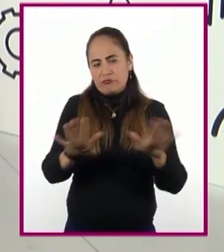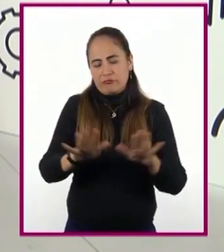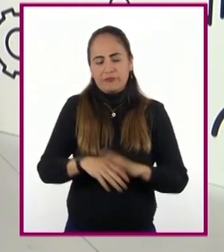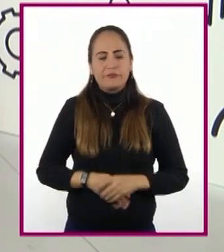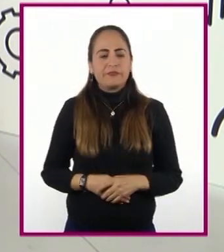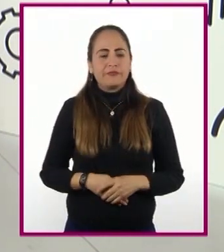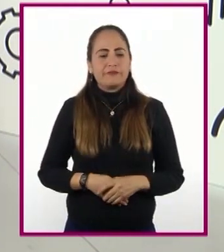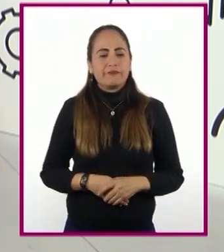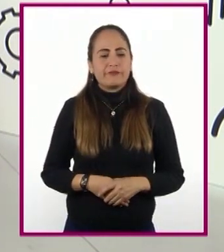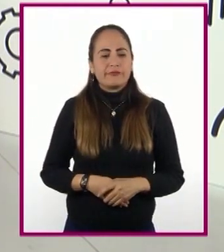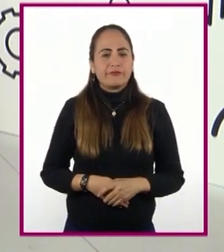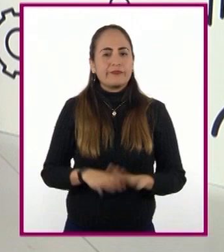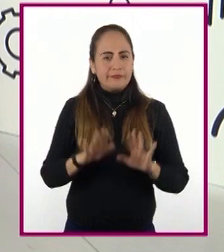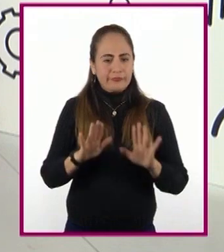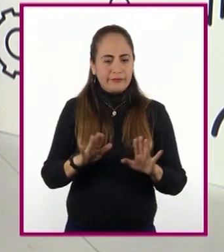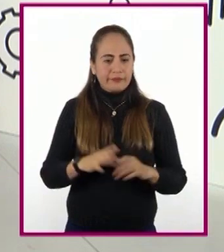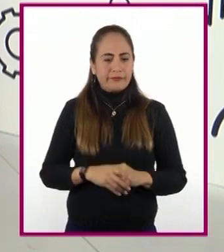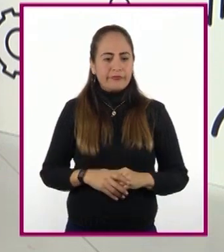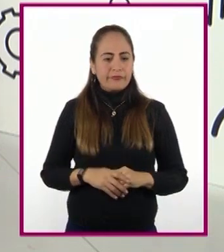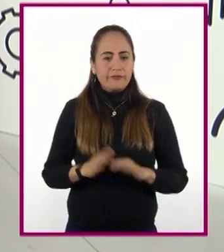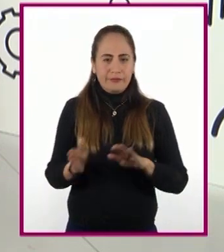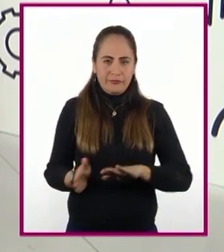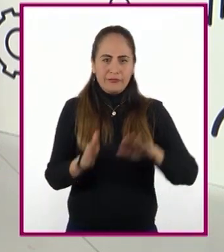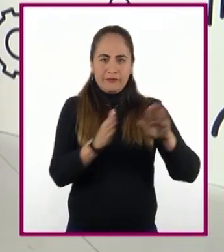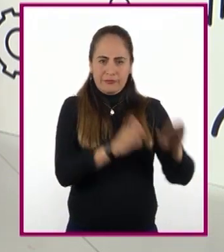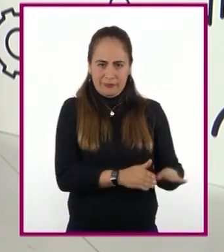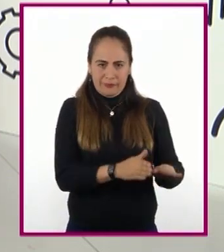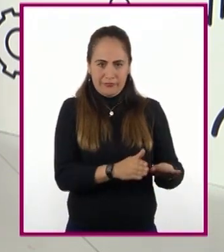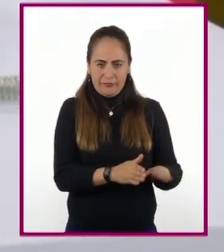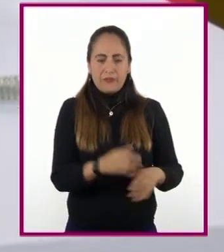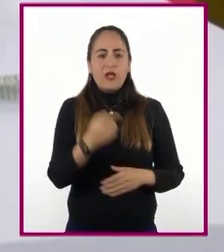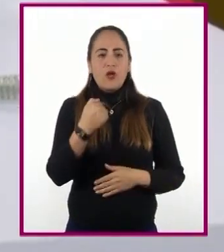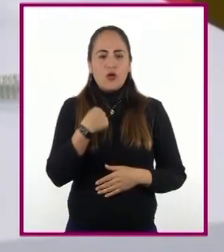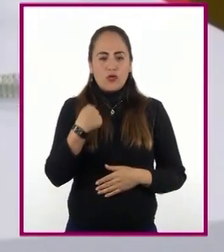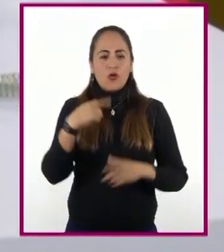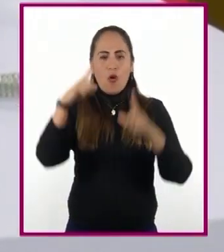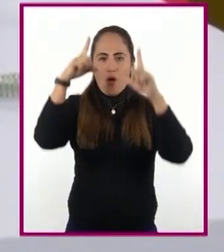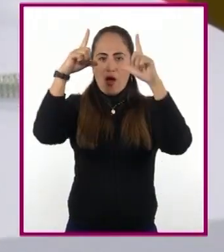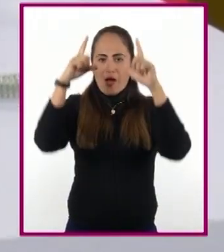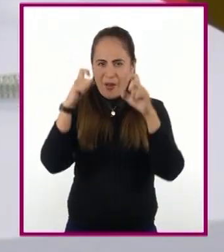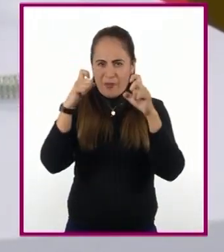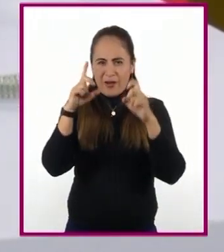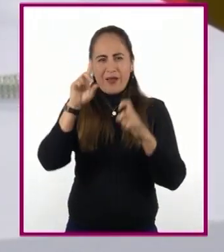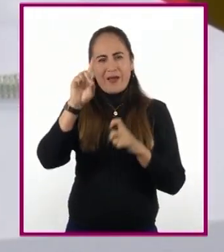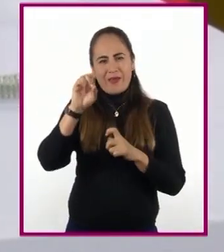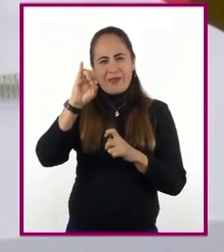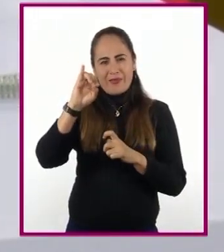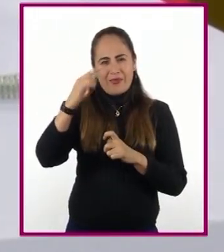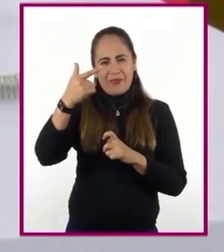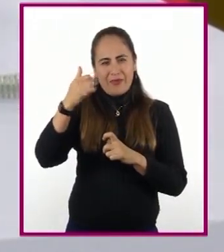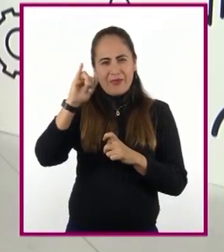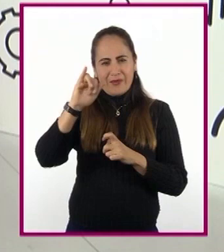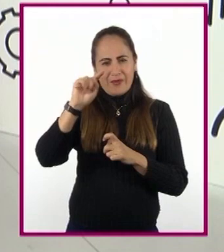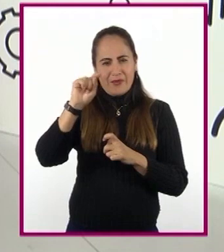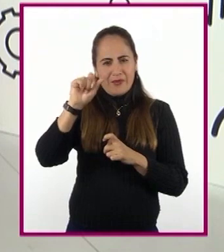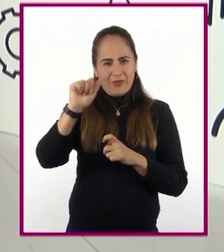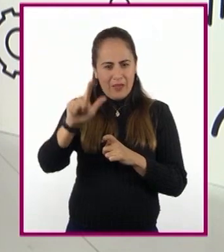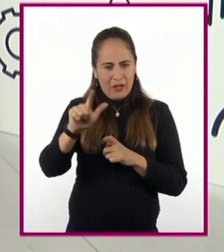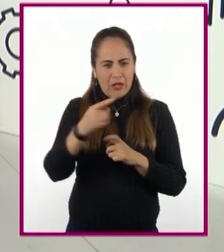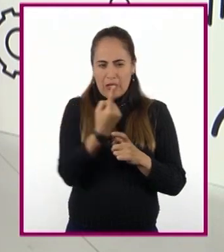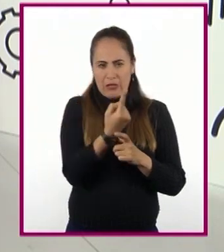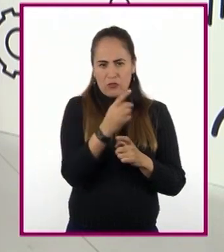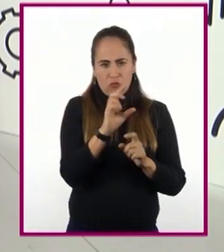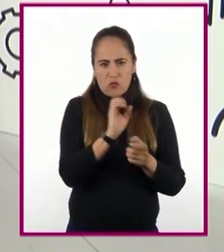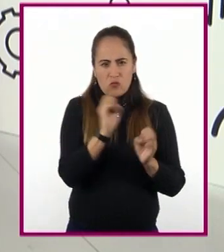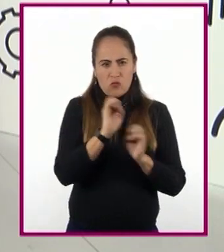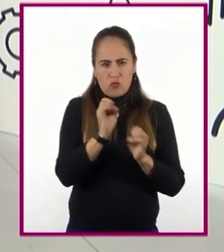Muy bien, Tere. Pues mira, de este lado yo tengo algunas cámaras que son digitales, salvo esta, que